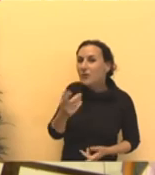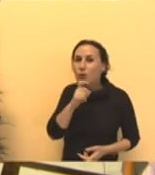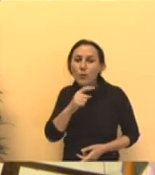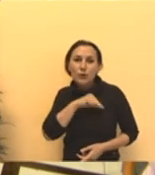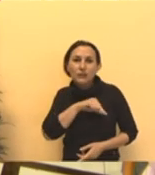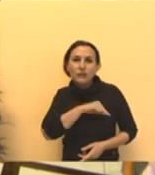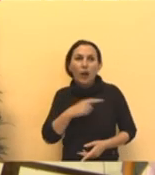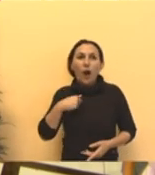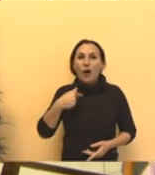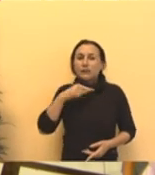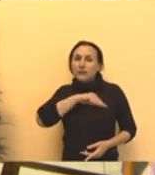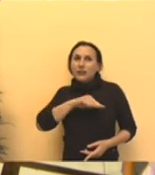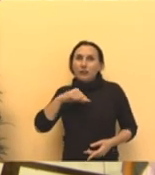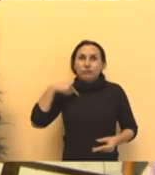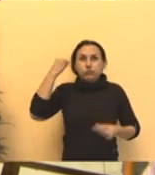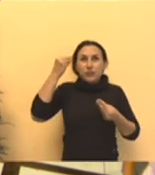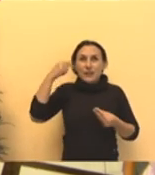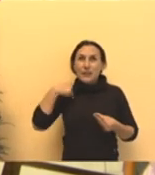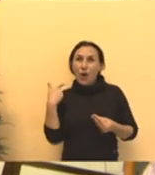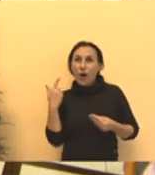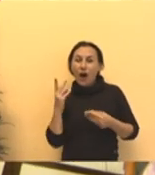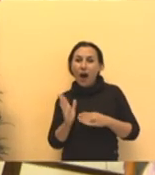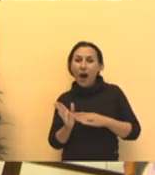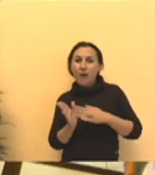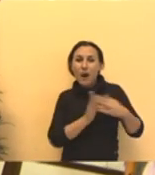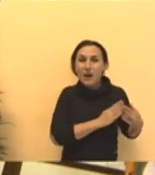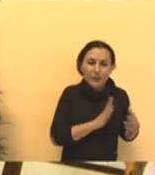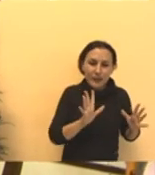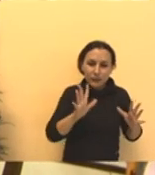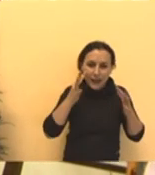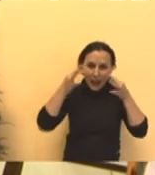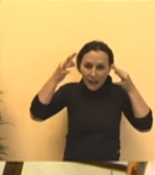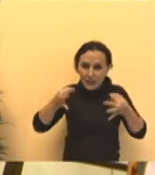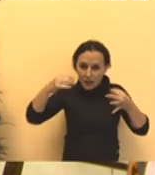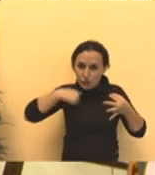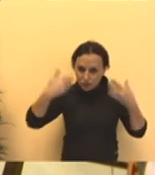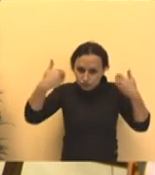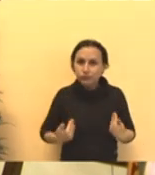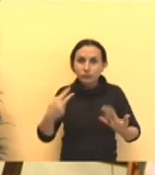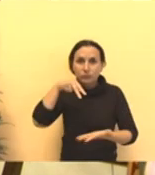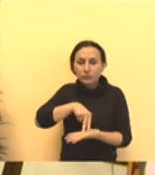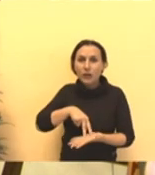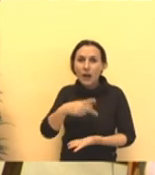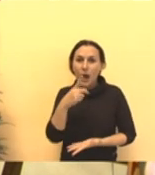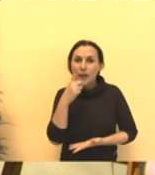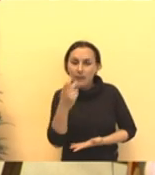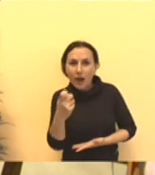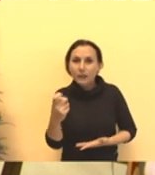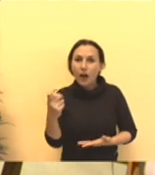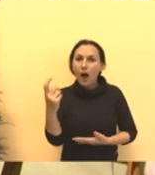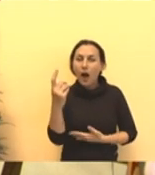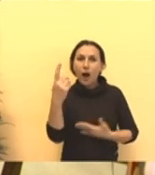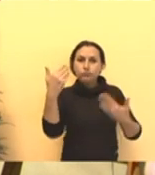Parece que sobro, pero realmente estoy aquí, necesito atención o no necesito